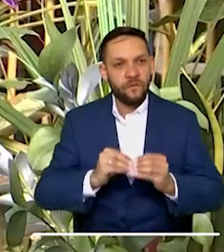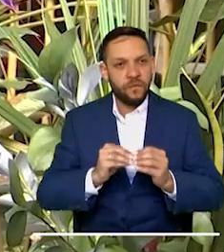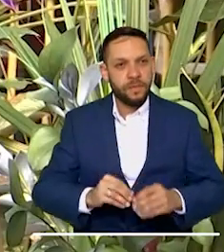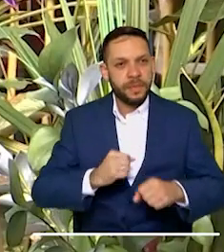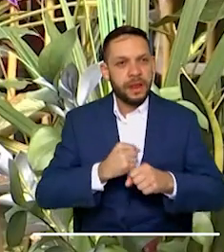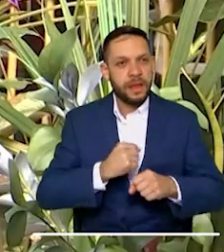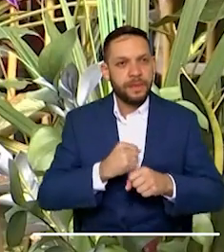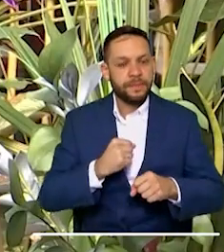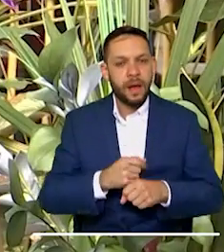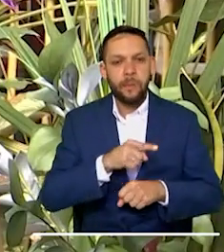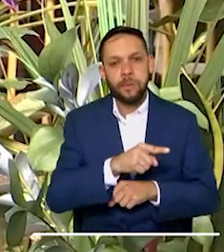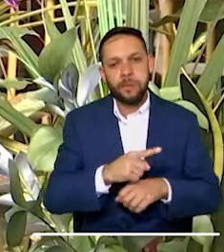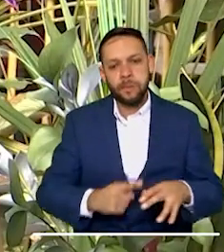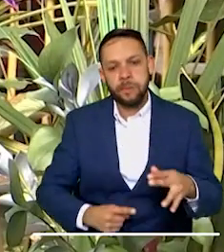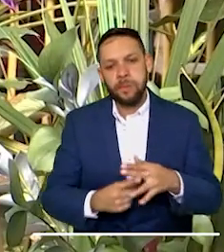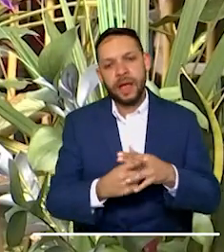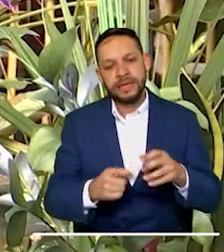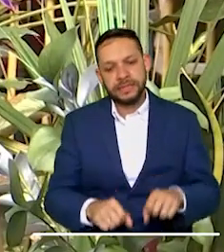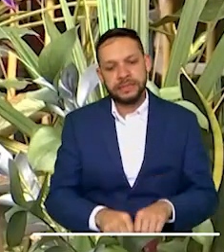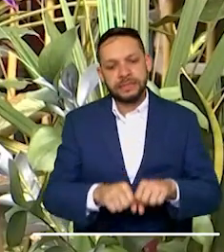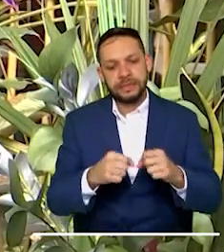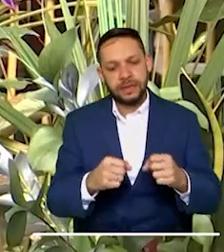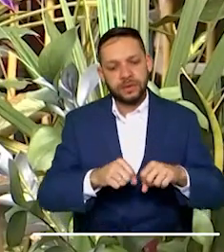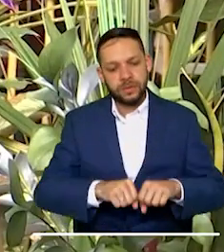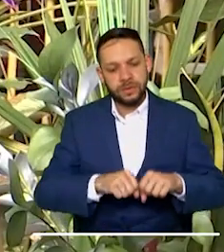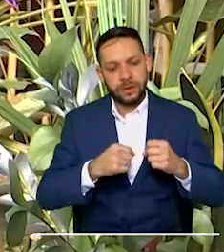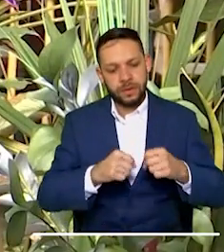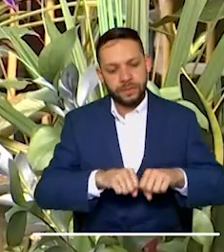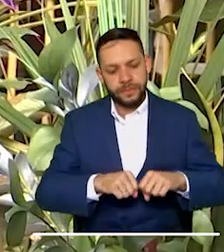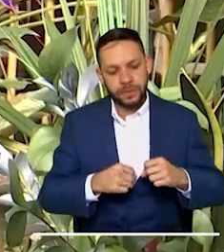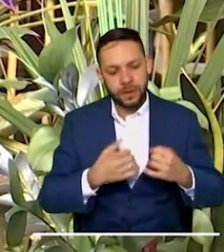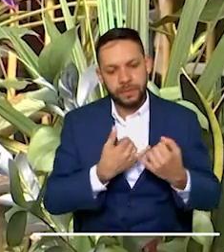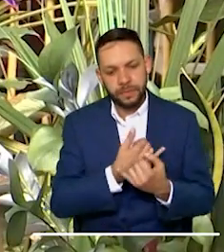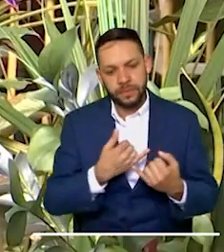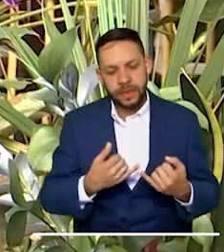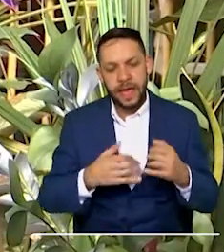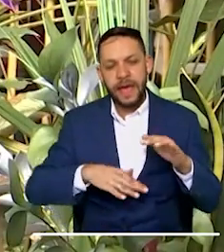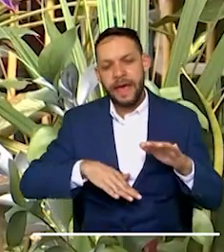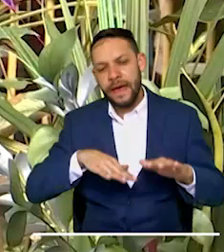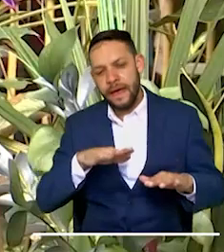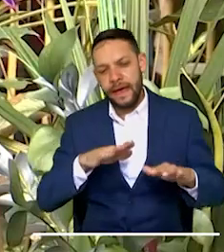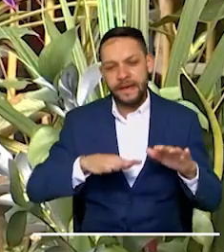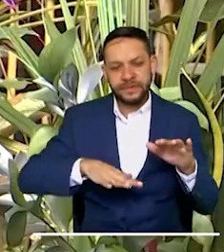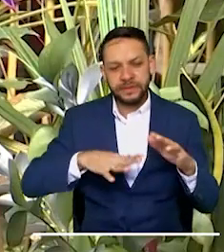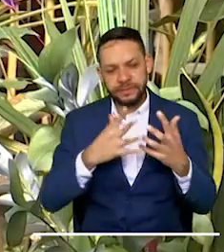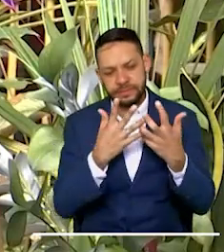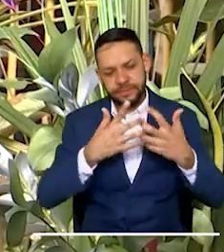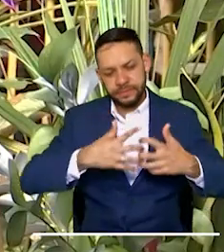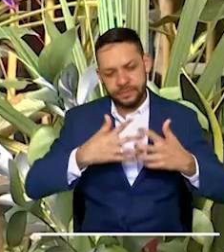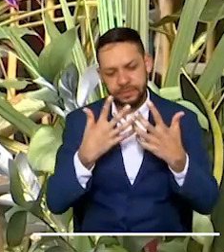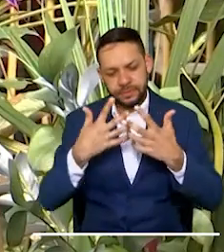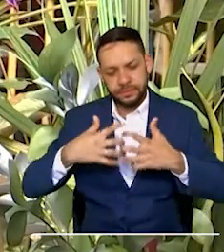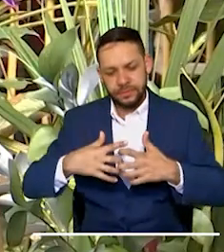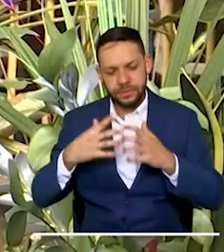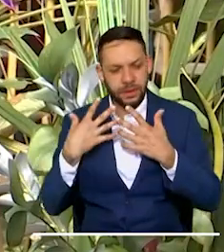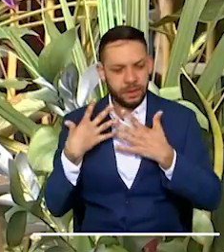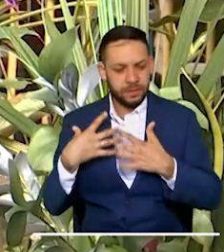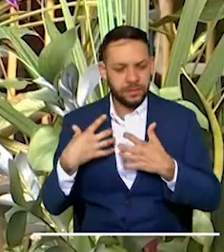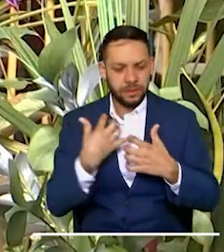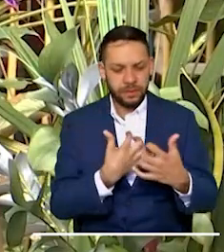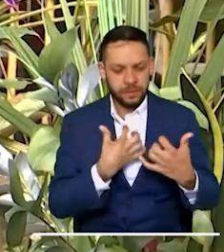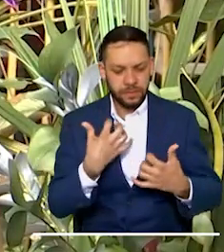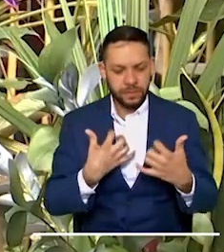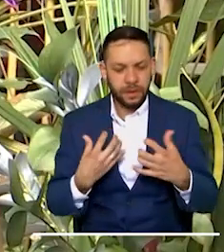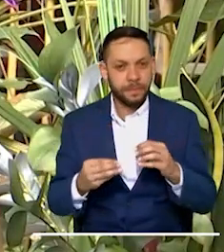vez pues influye en todos los órganos de nuestro cuerpo. Entonces la ecografía va a